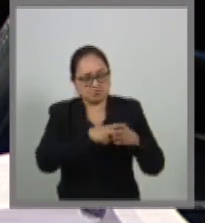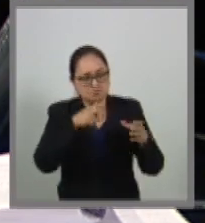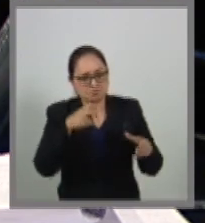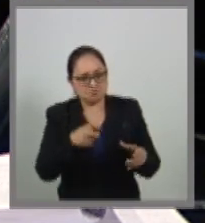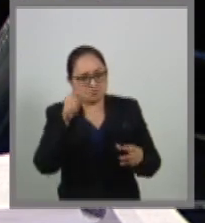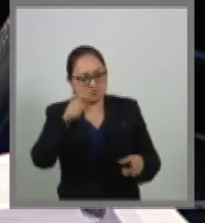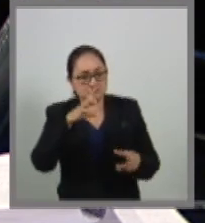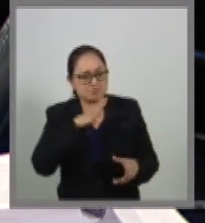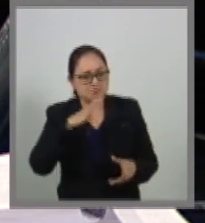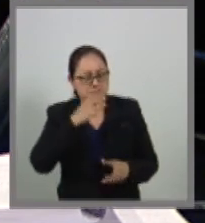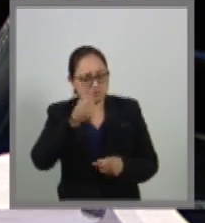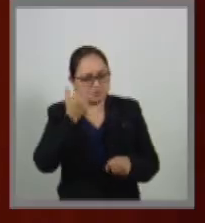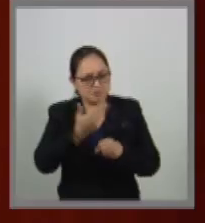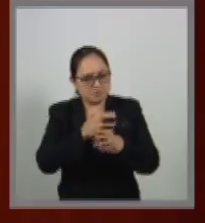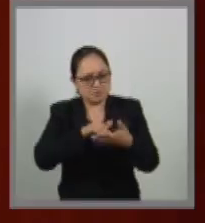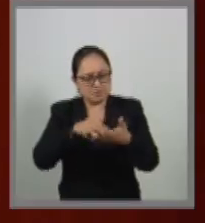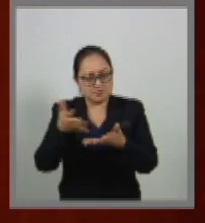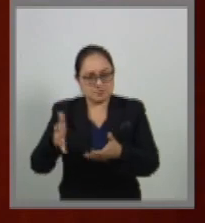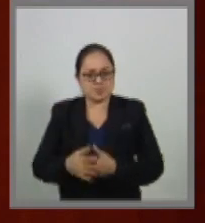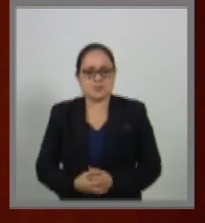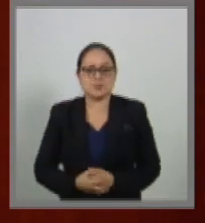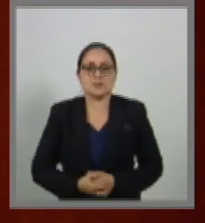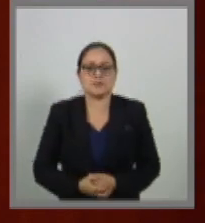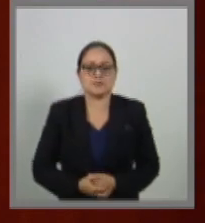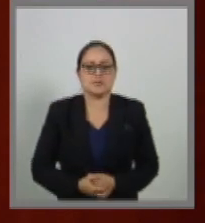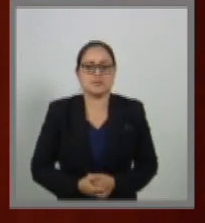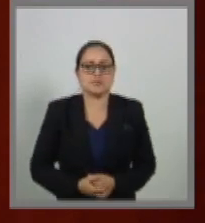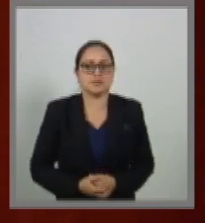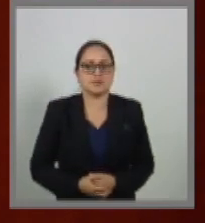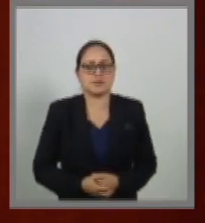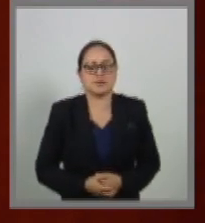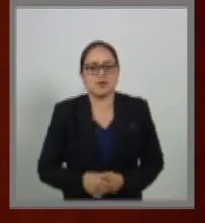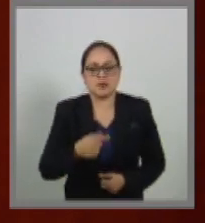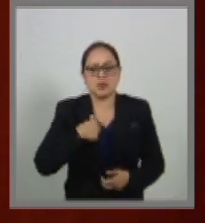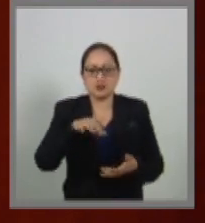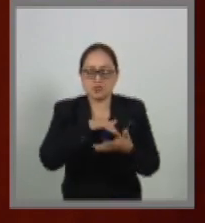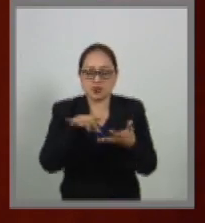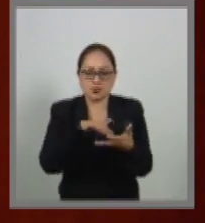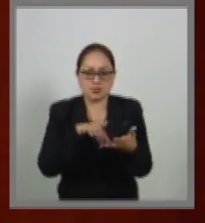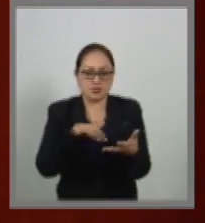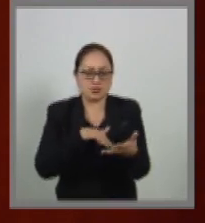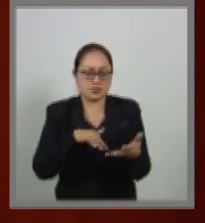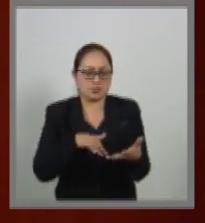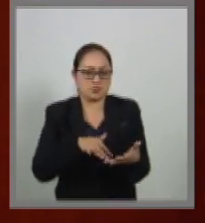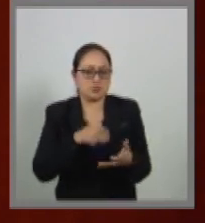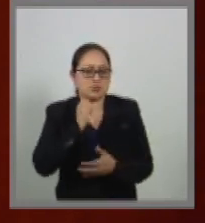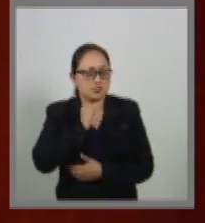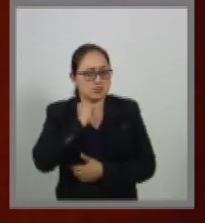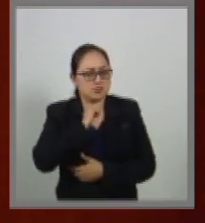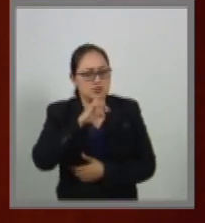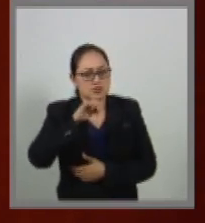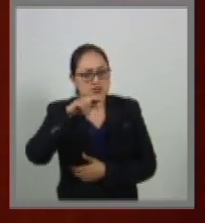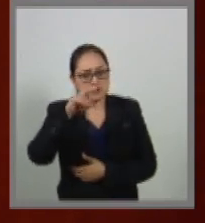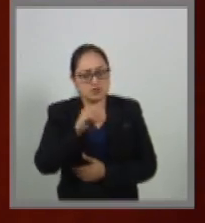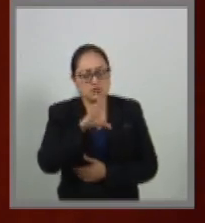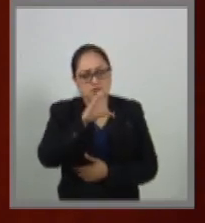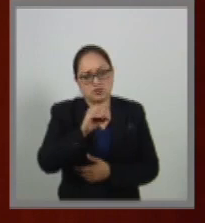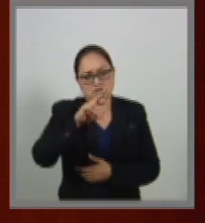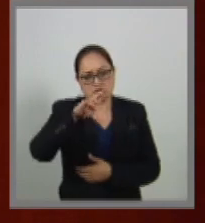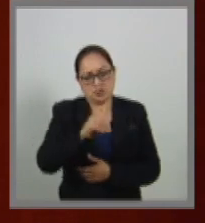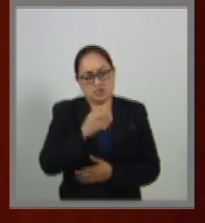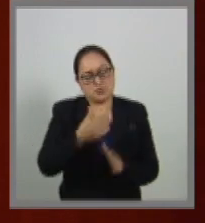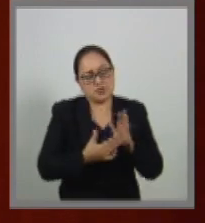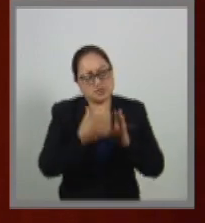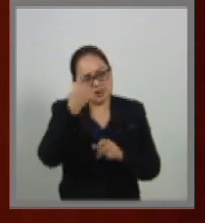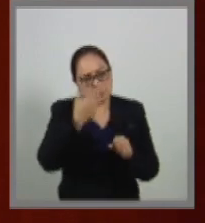De lectura a la secretaría. Doy lectura. Senador Ernesto Cordero Arroyo, presidente de la mesa directiva del